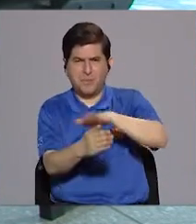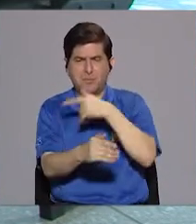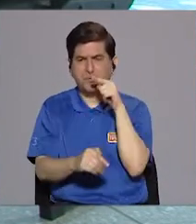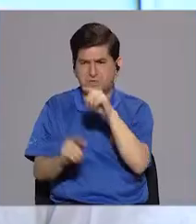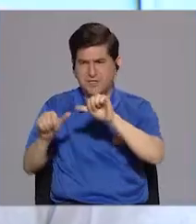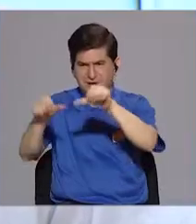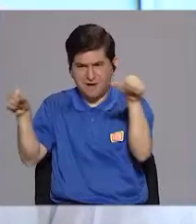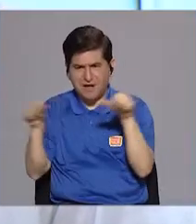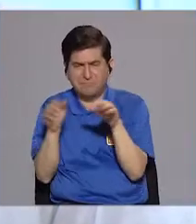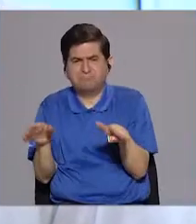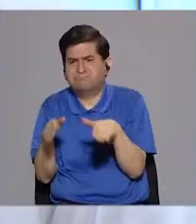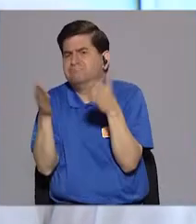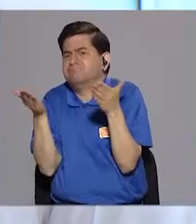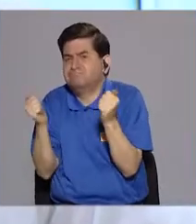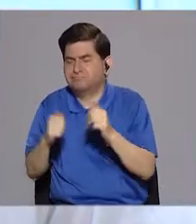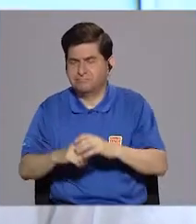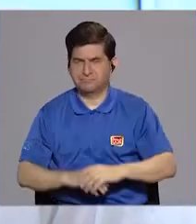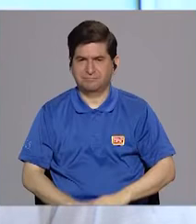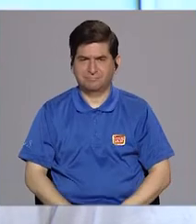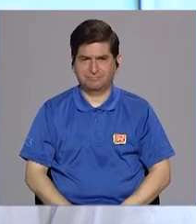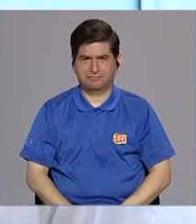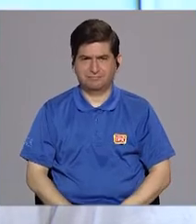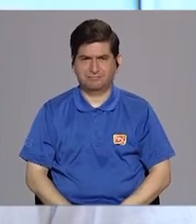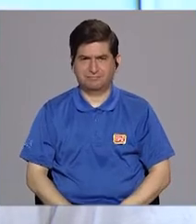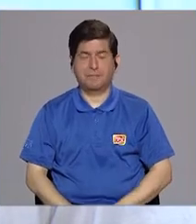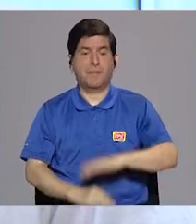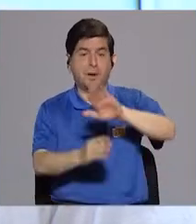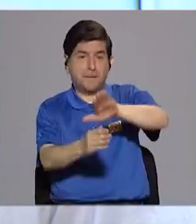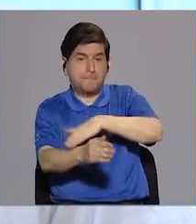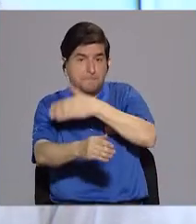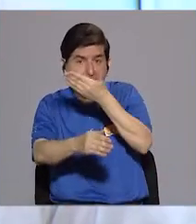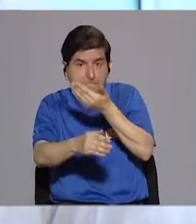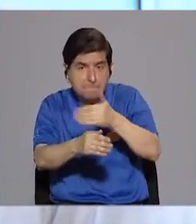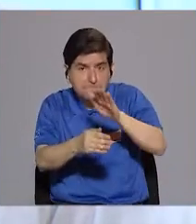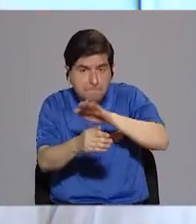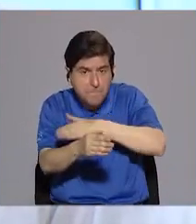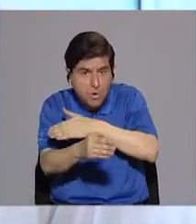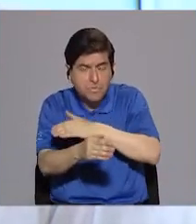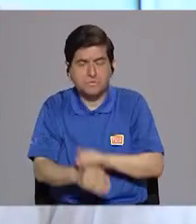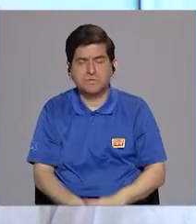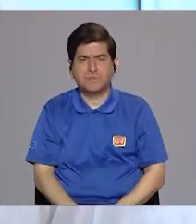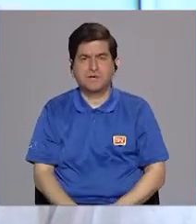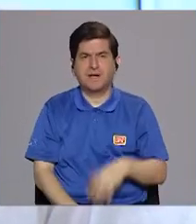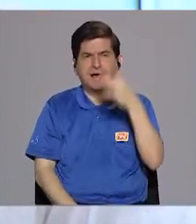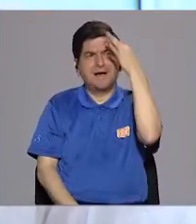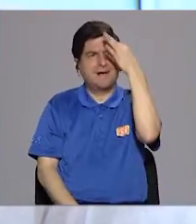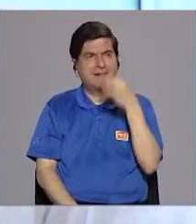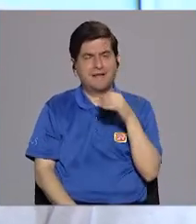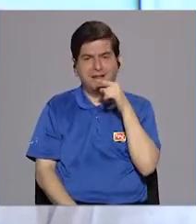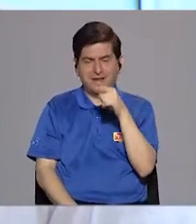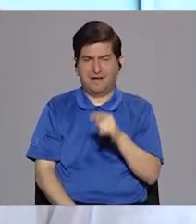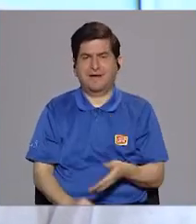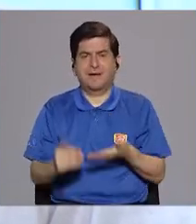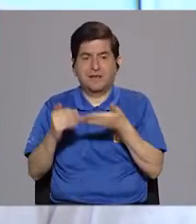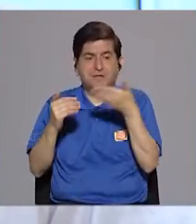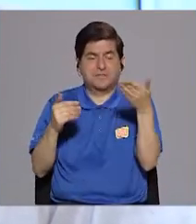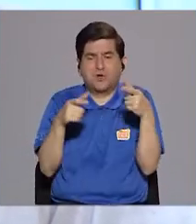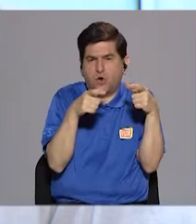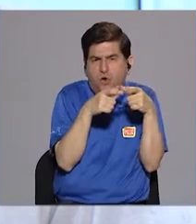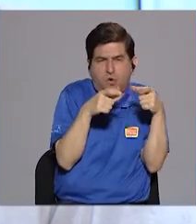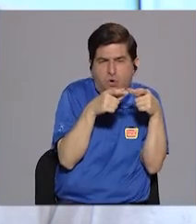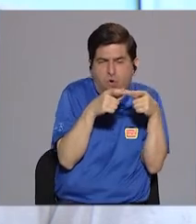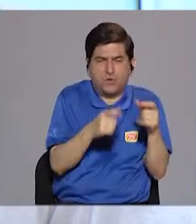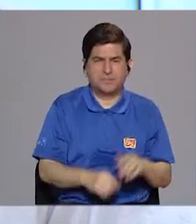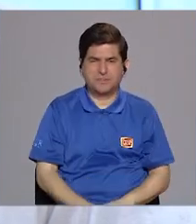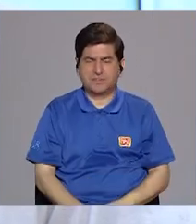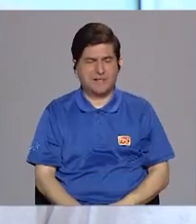ahí? Bueno, la música, creerla como una cosa elitista, le